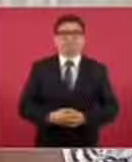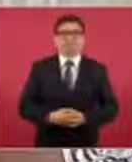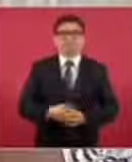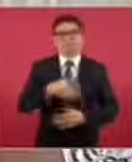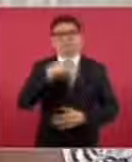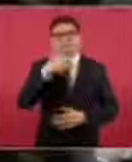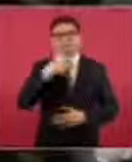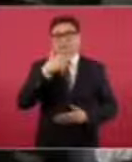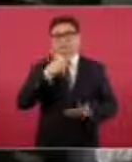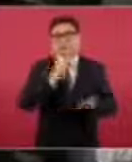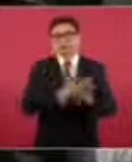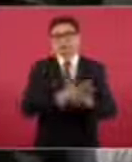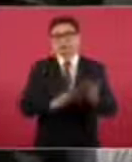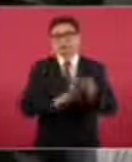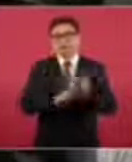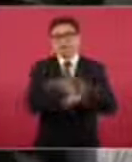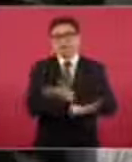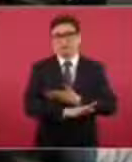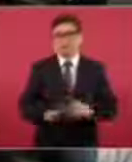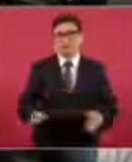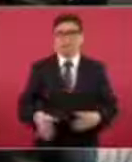evitando la corrupción.